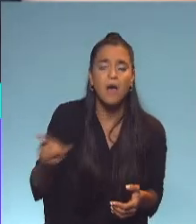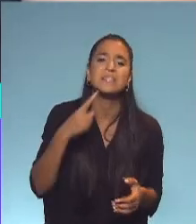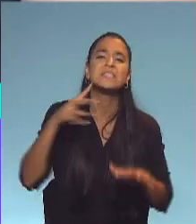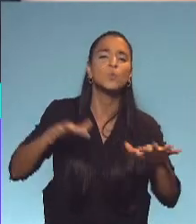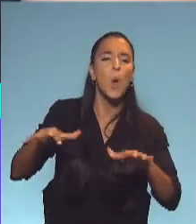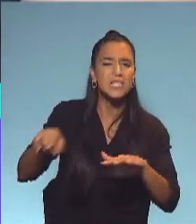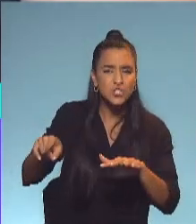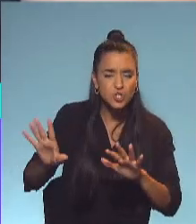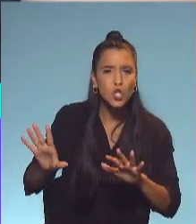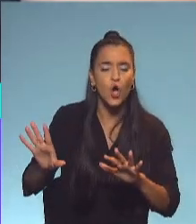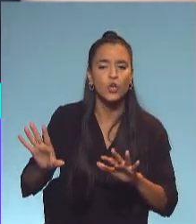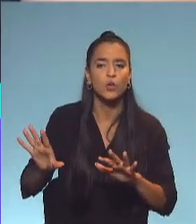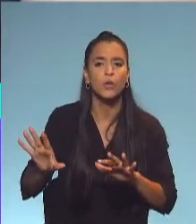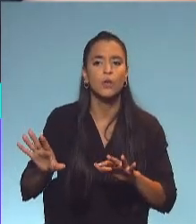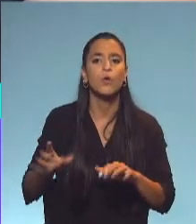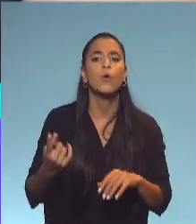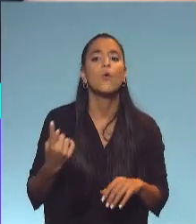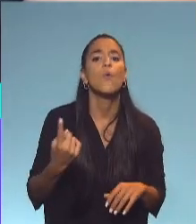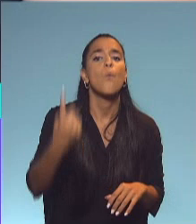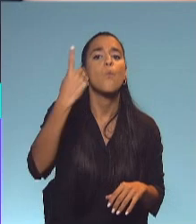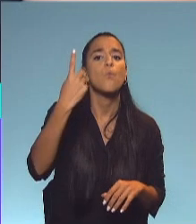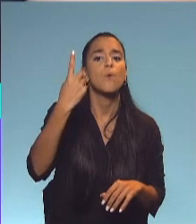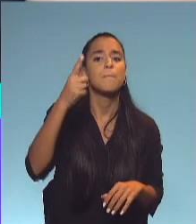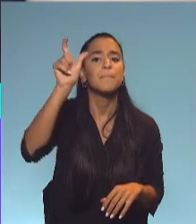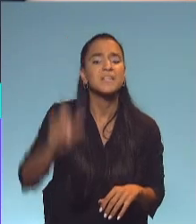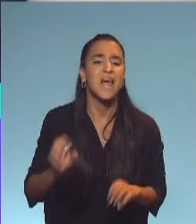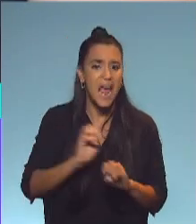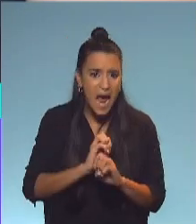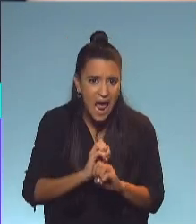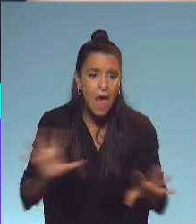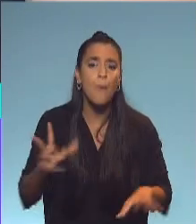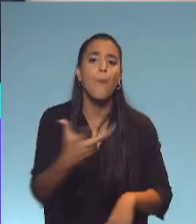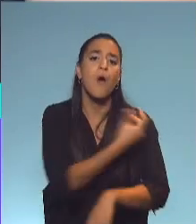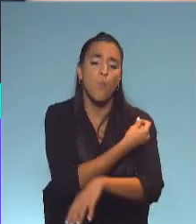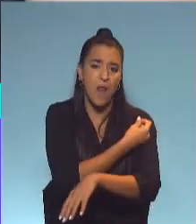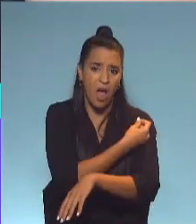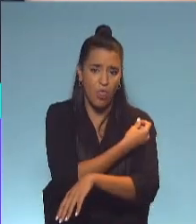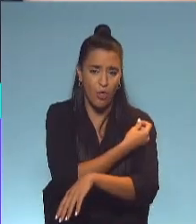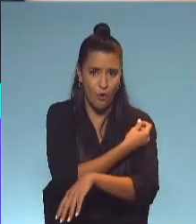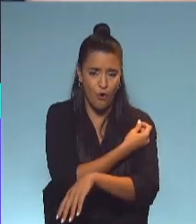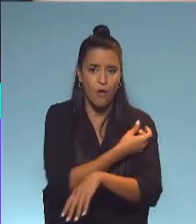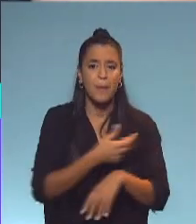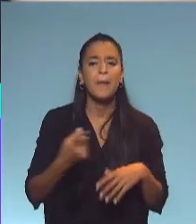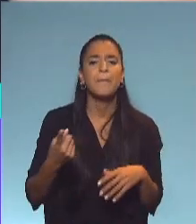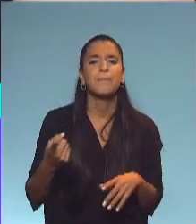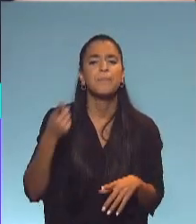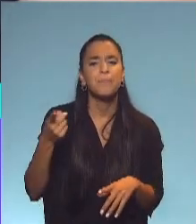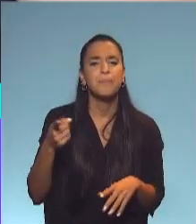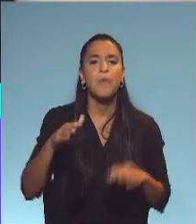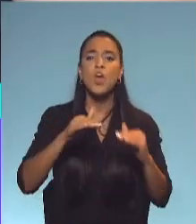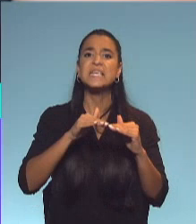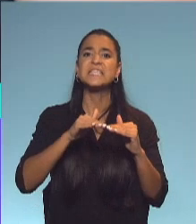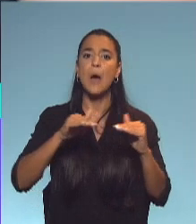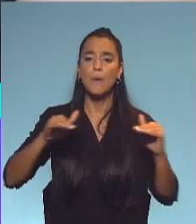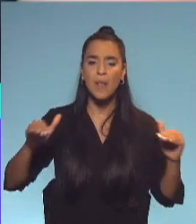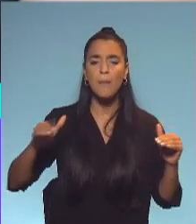adverso con un paciente grave vacunado en su momento de mayor